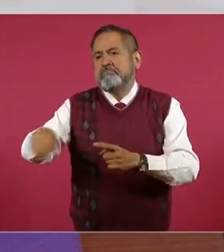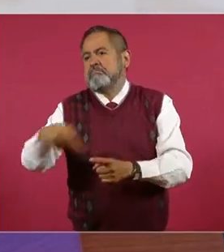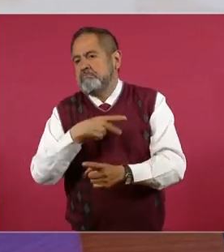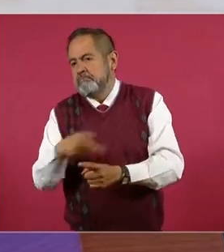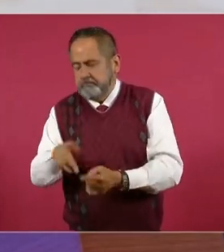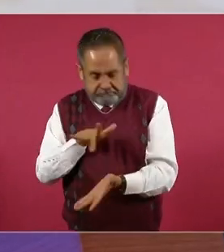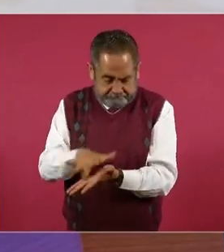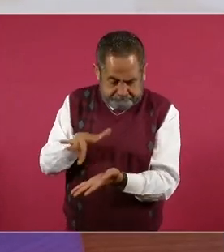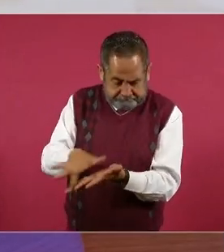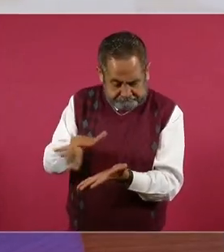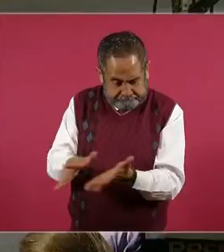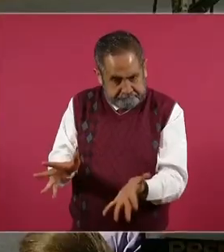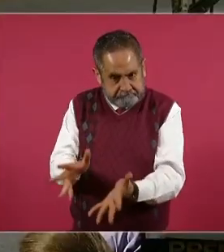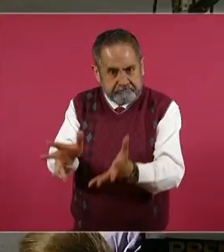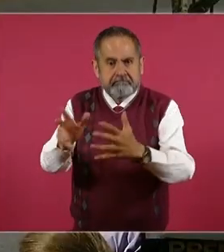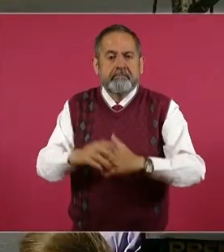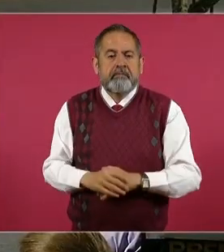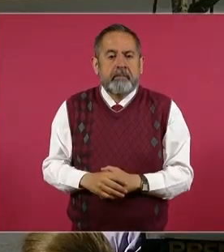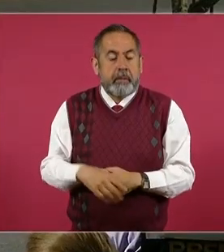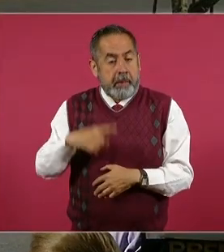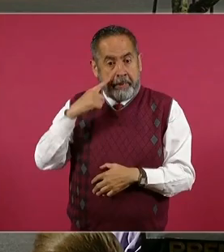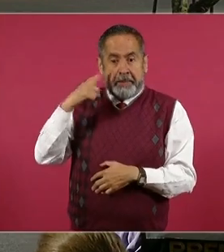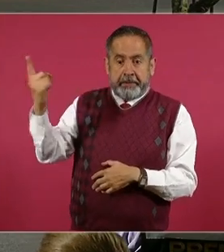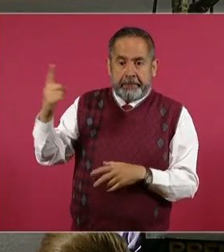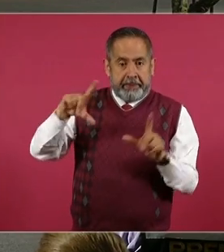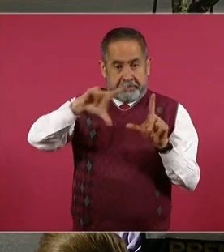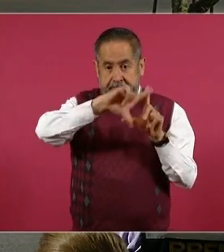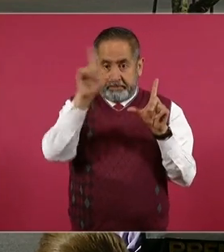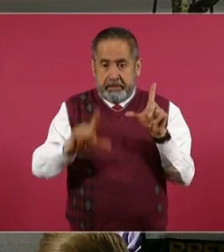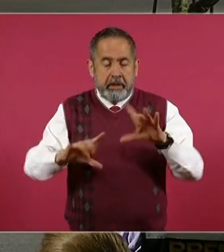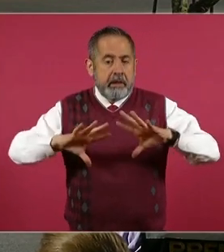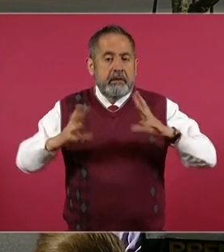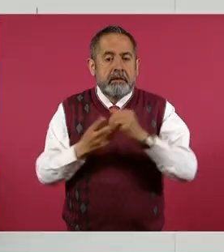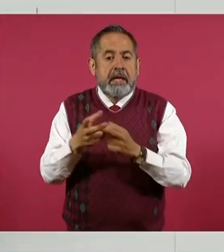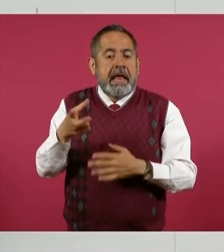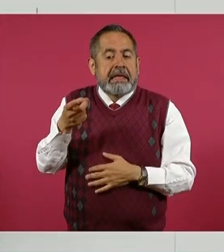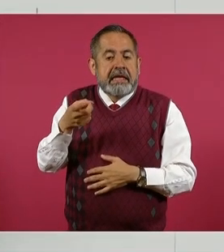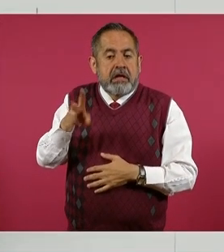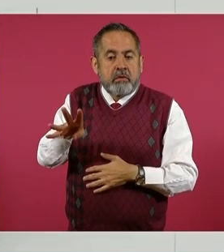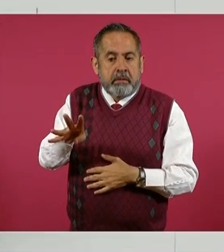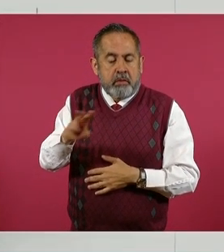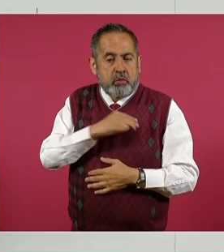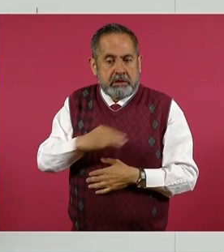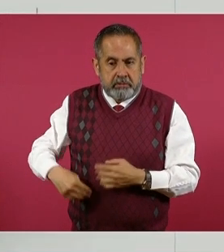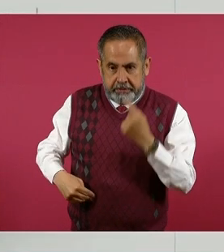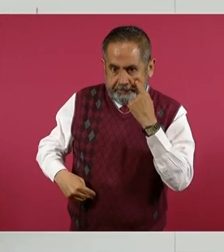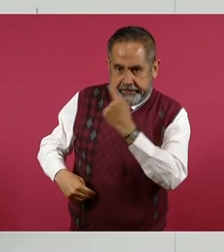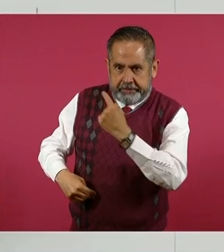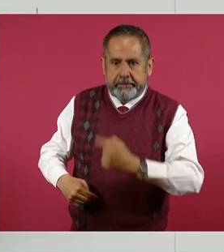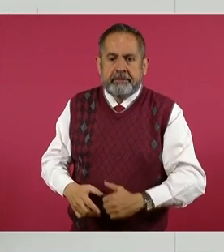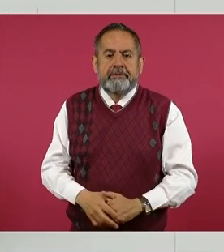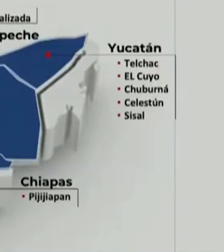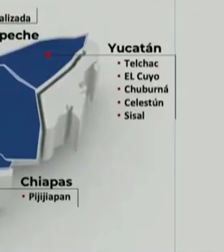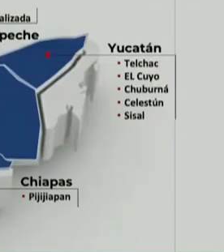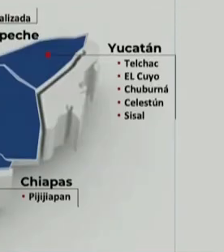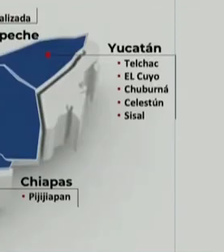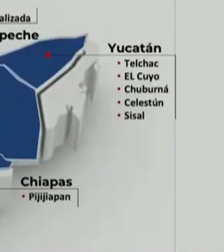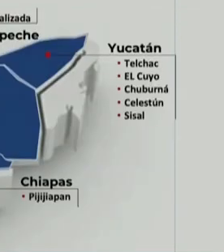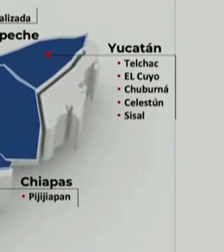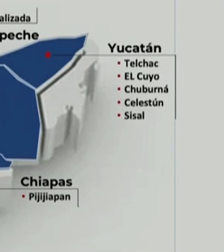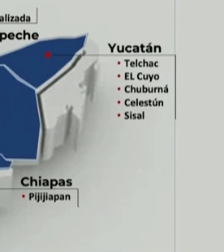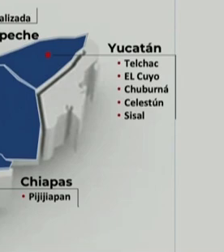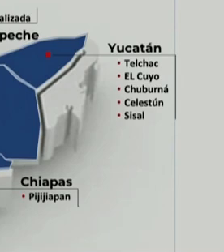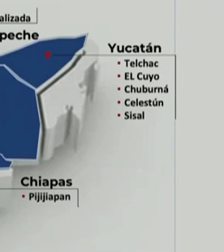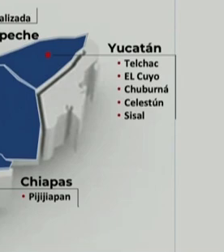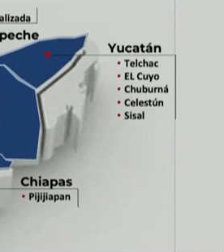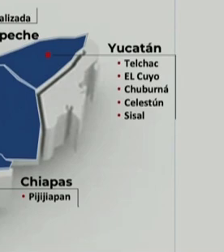Aquí mostramos en este mapa los 39 municipios de los 16 estados a lo largo y ancho de nuestra República,